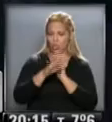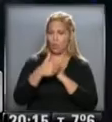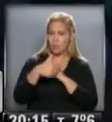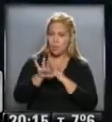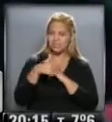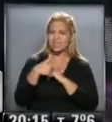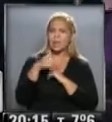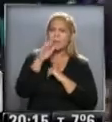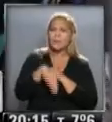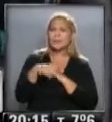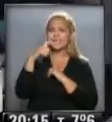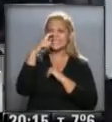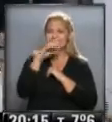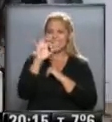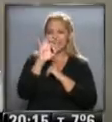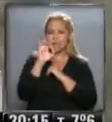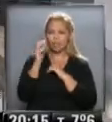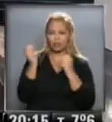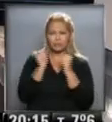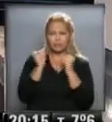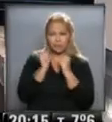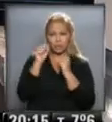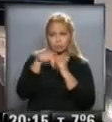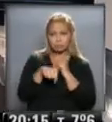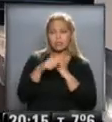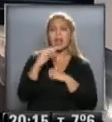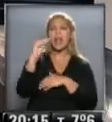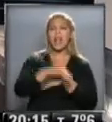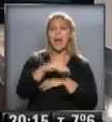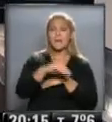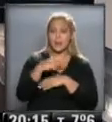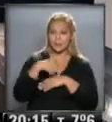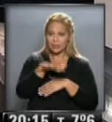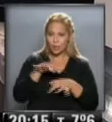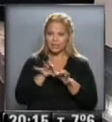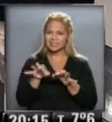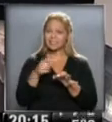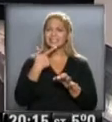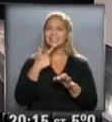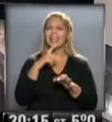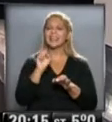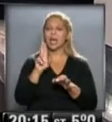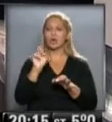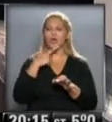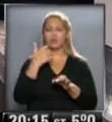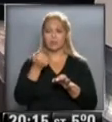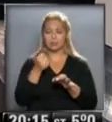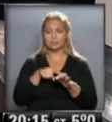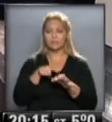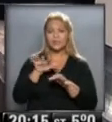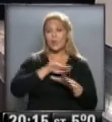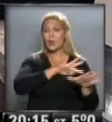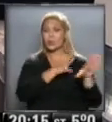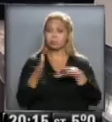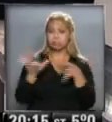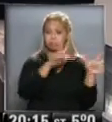de 7 grados bajo cero en el centro del país, en La Pampa, en Santa Rosa, se anticipa una mañana muy fría. Y el viento, que estuvo